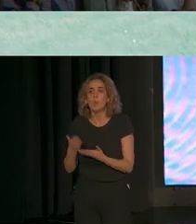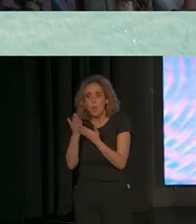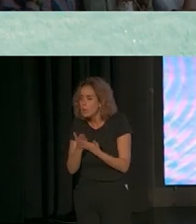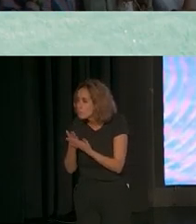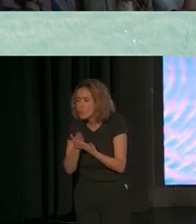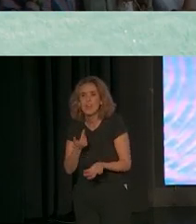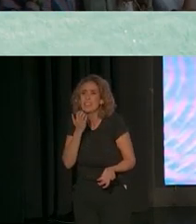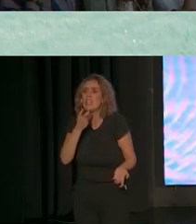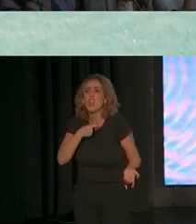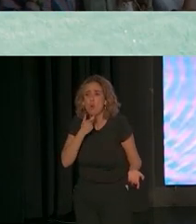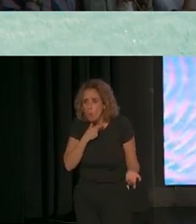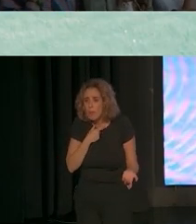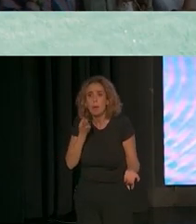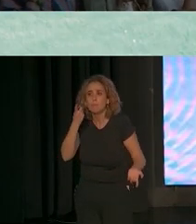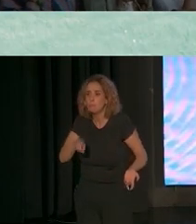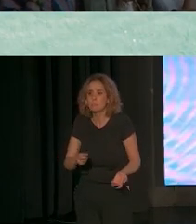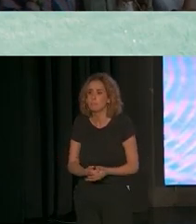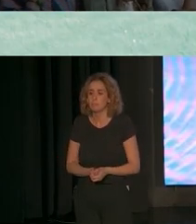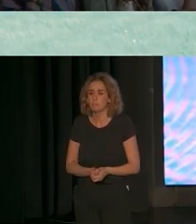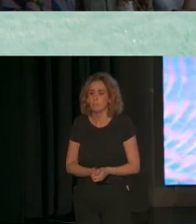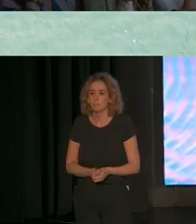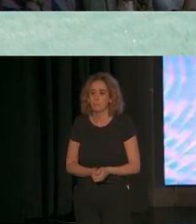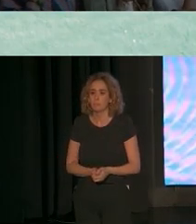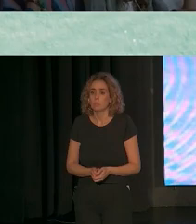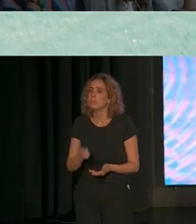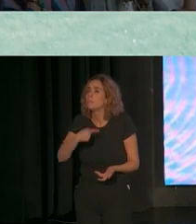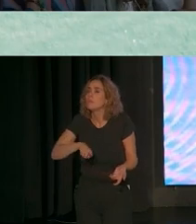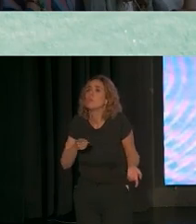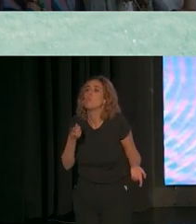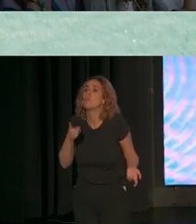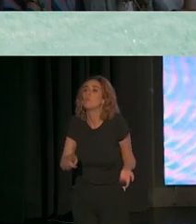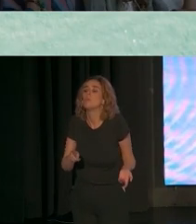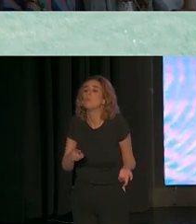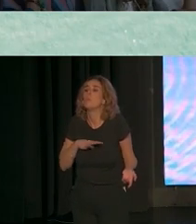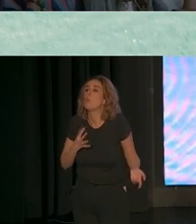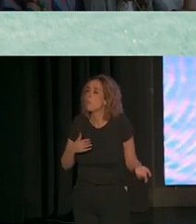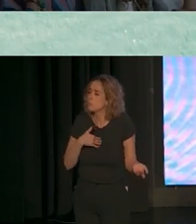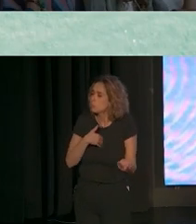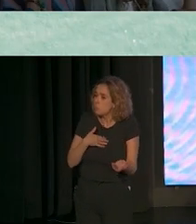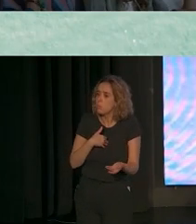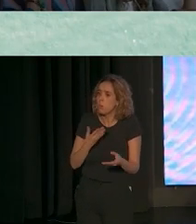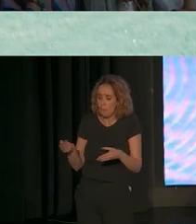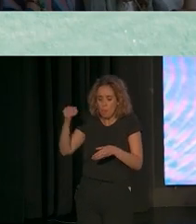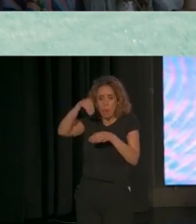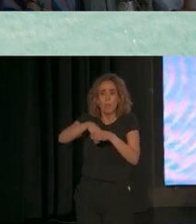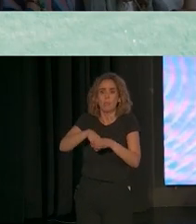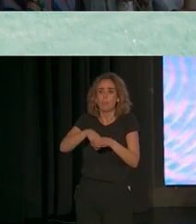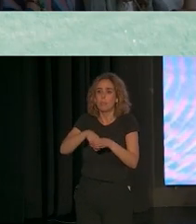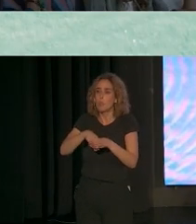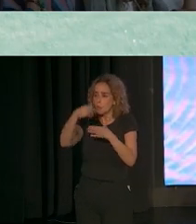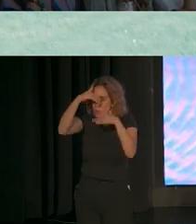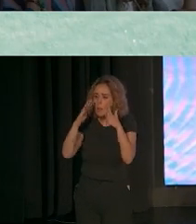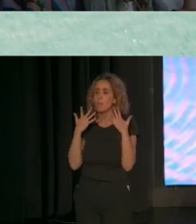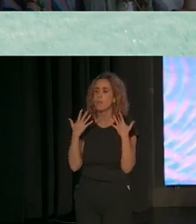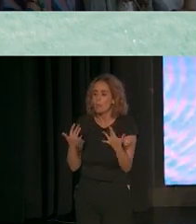estudiar. Si quieres ser logopeda, también puedes tener un papel dentro de la